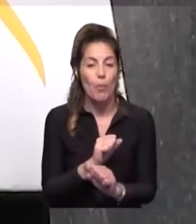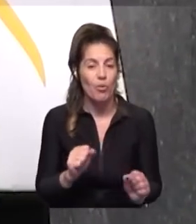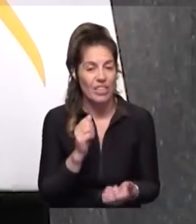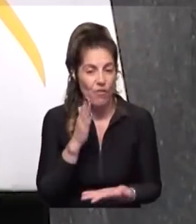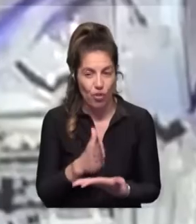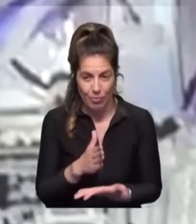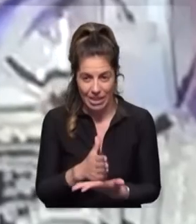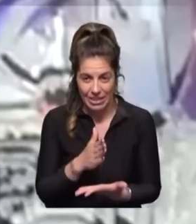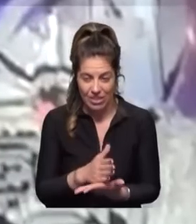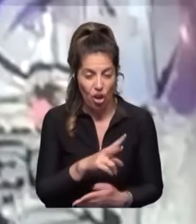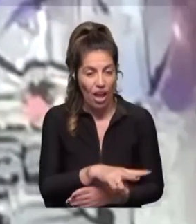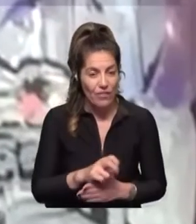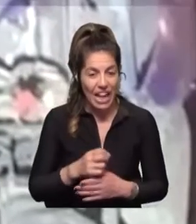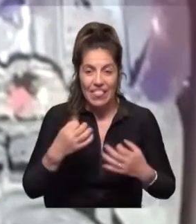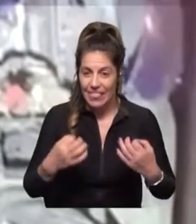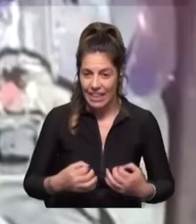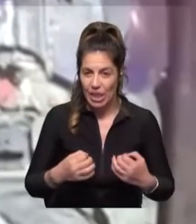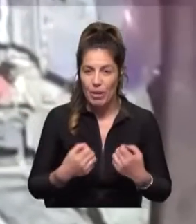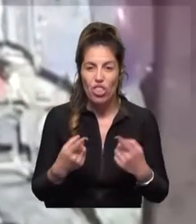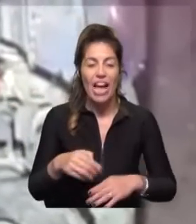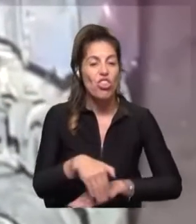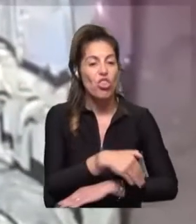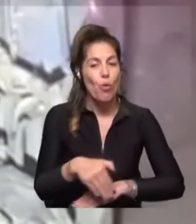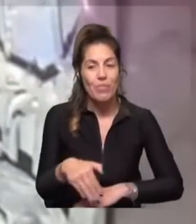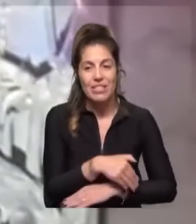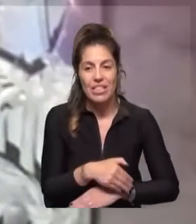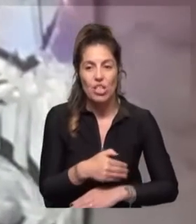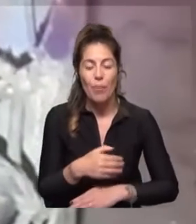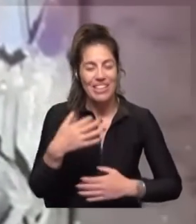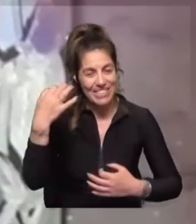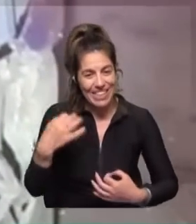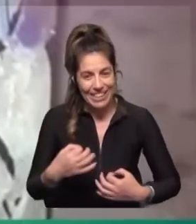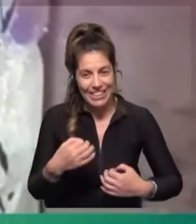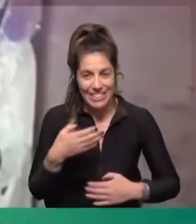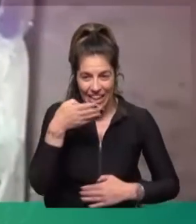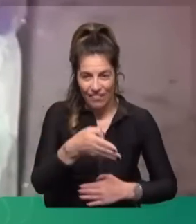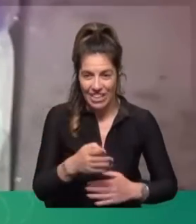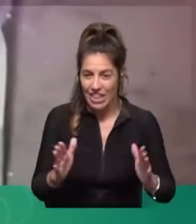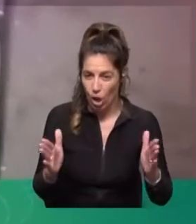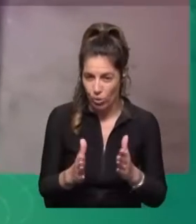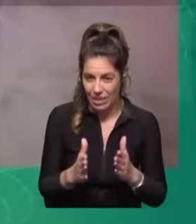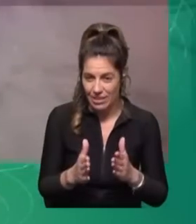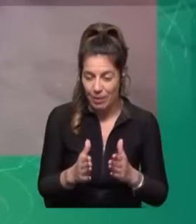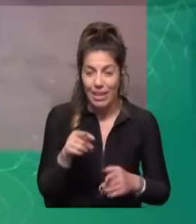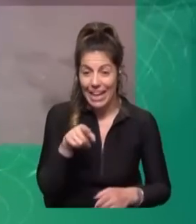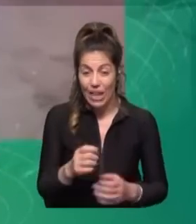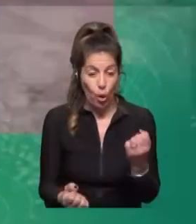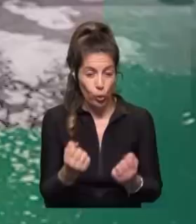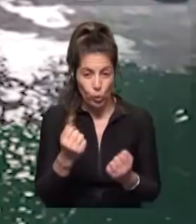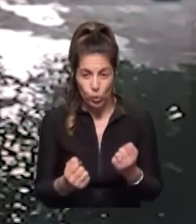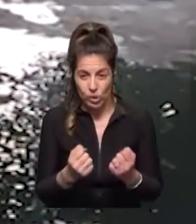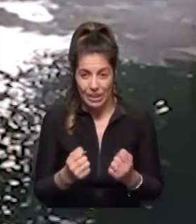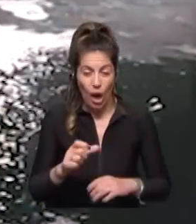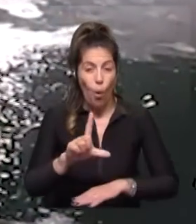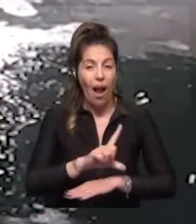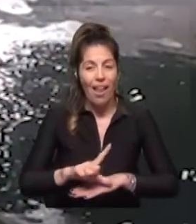formalización el fiscal determinó la fijación de domicilio para tener certeza que concurra a la audiencia curuchet conducía hacia Juan